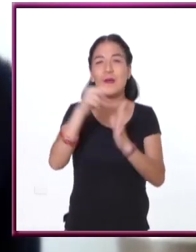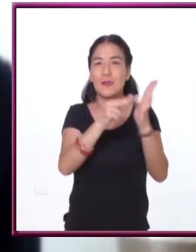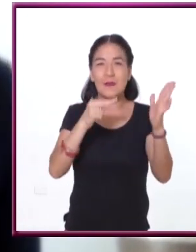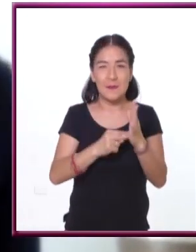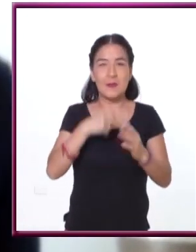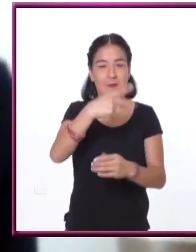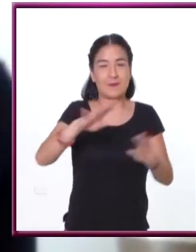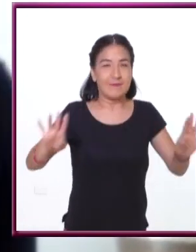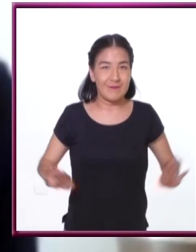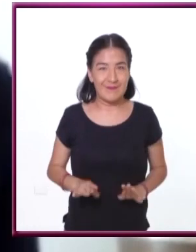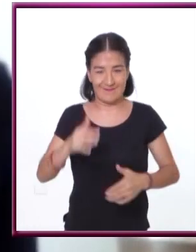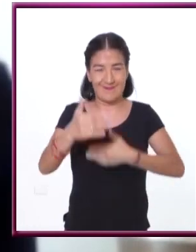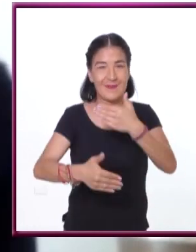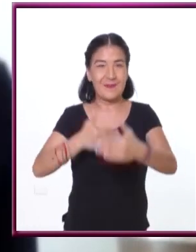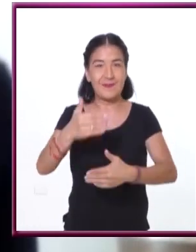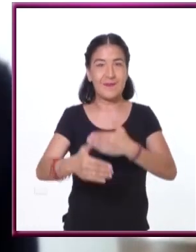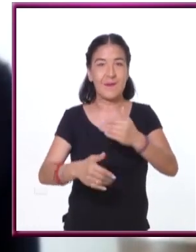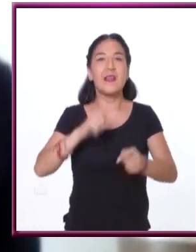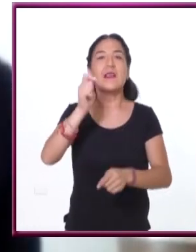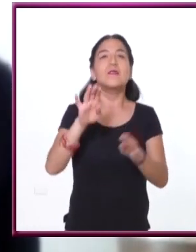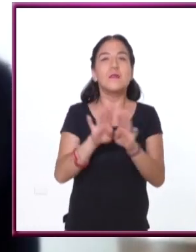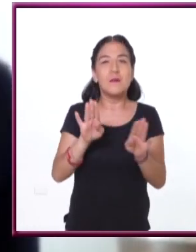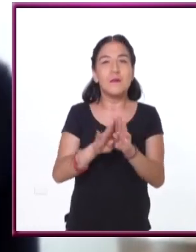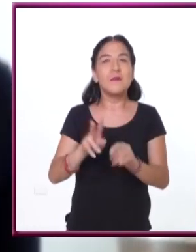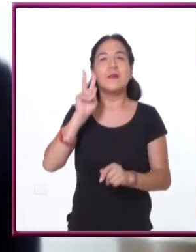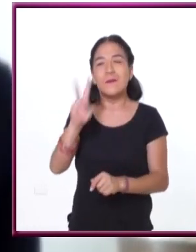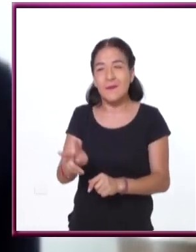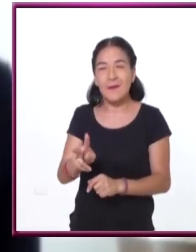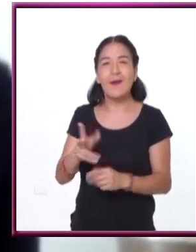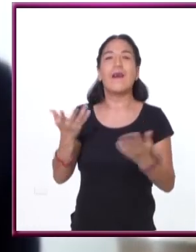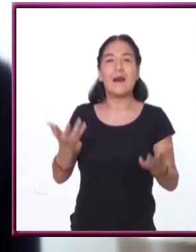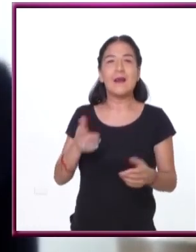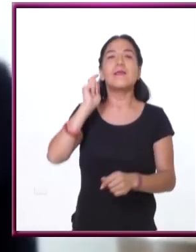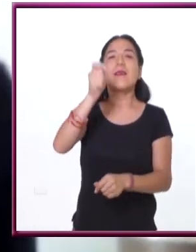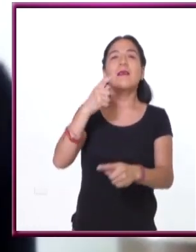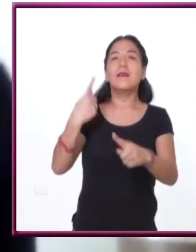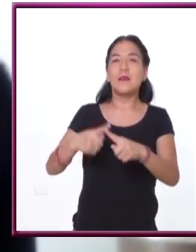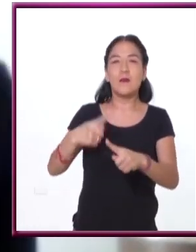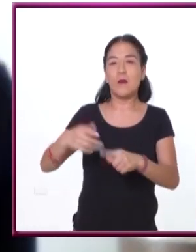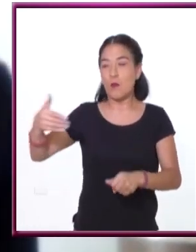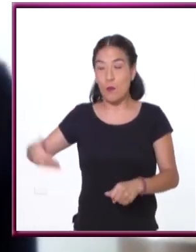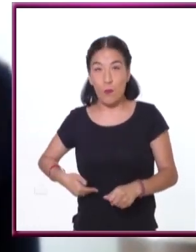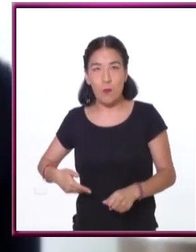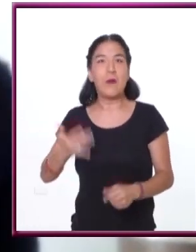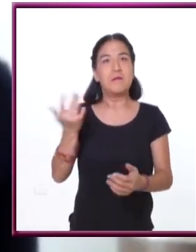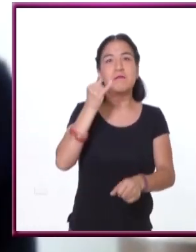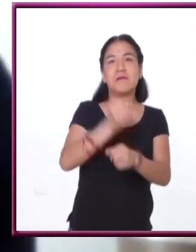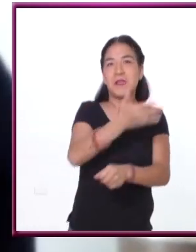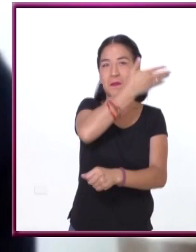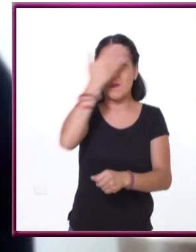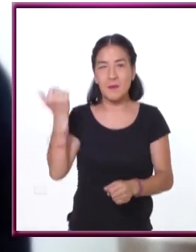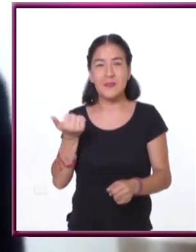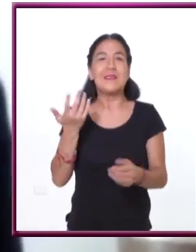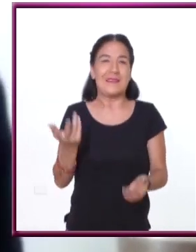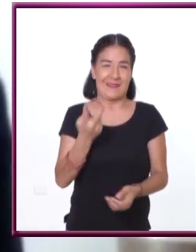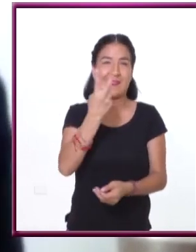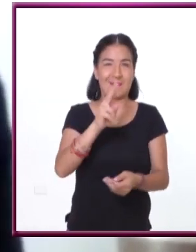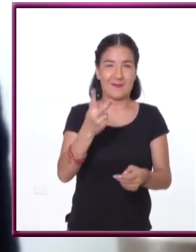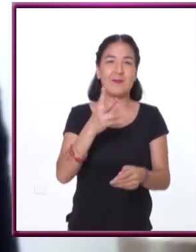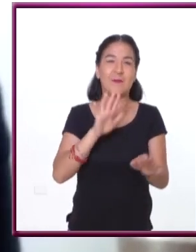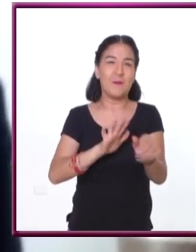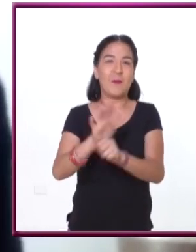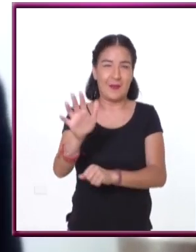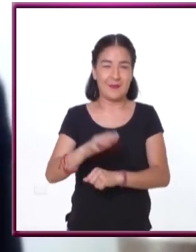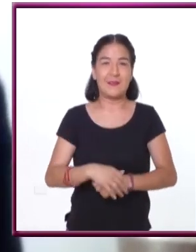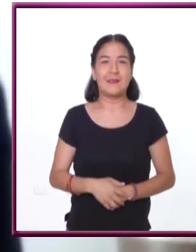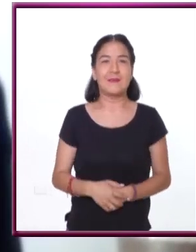y de las características del proceso, lo que tratan de llevar es a determinar culpabilidades o inocencias, digámoslo así, en